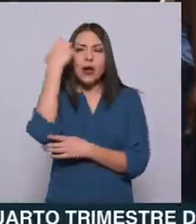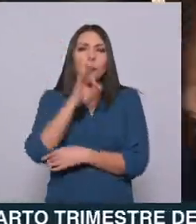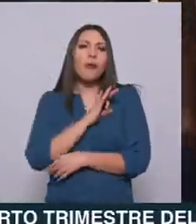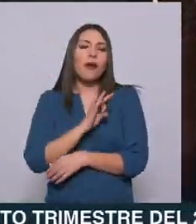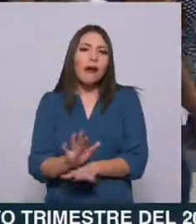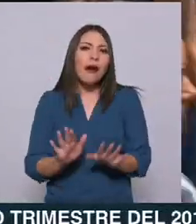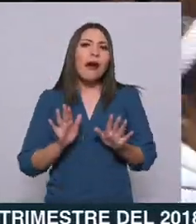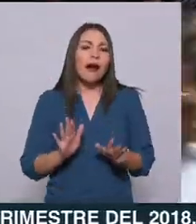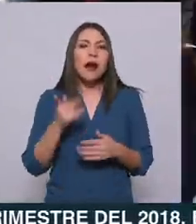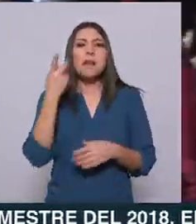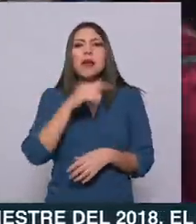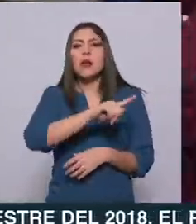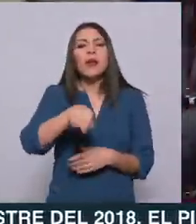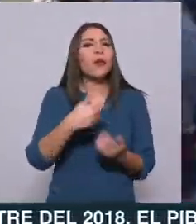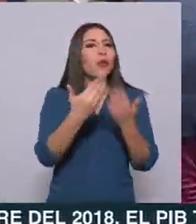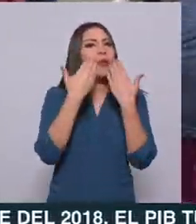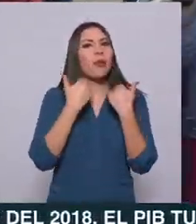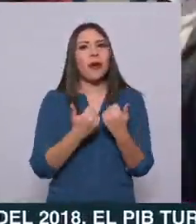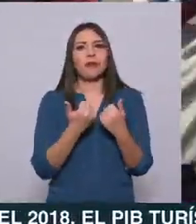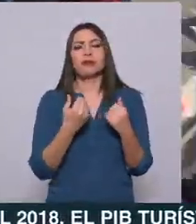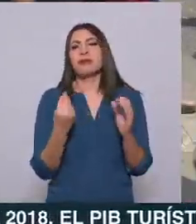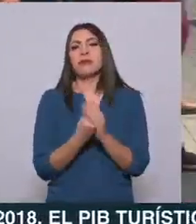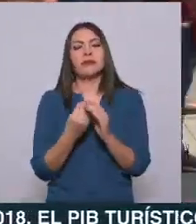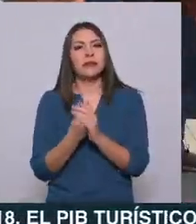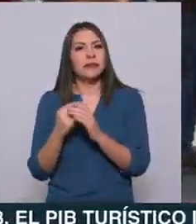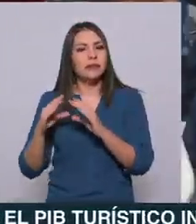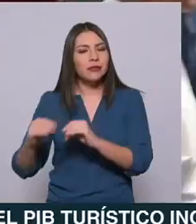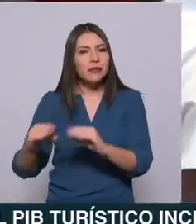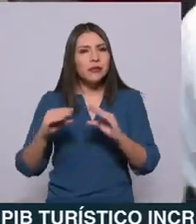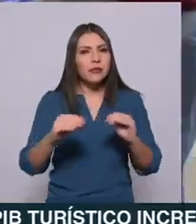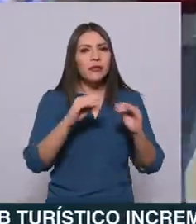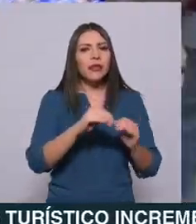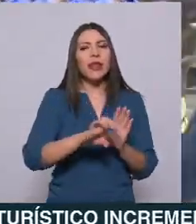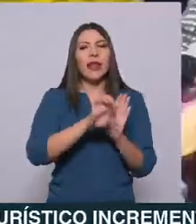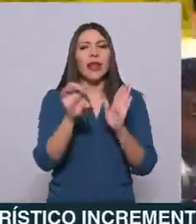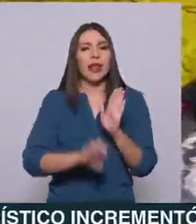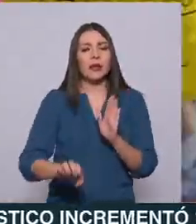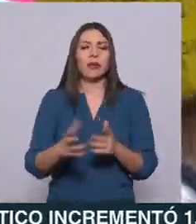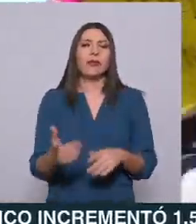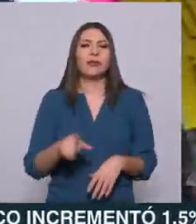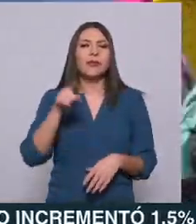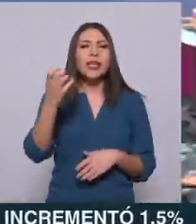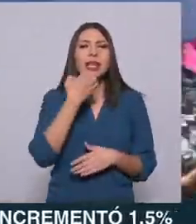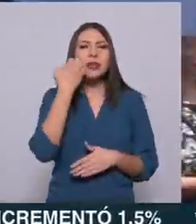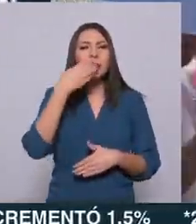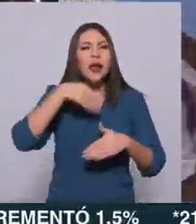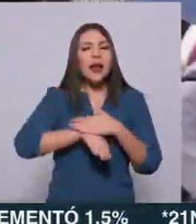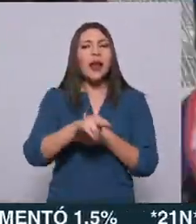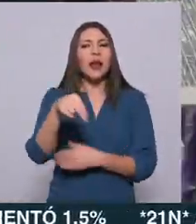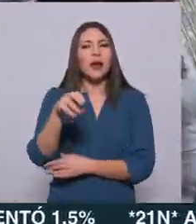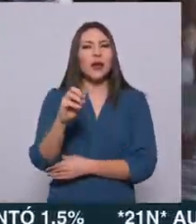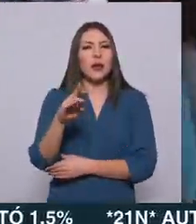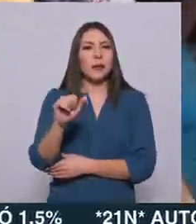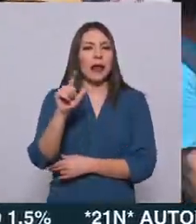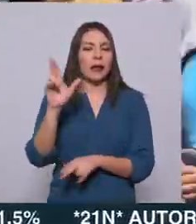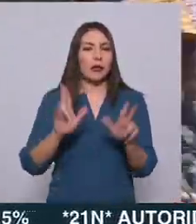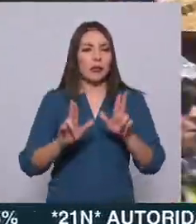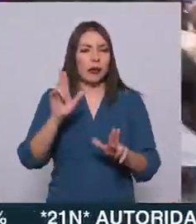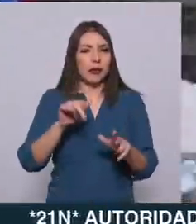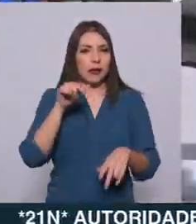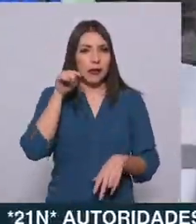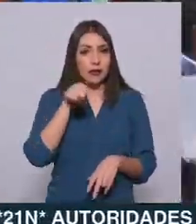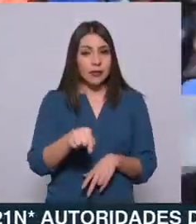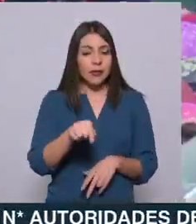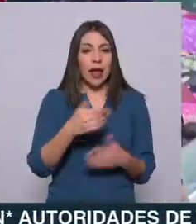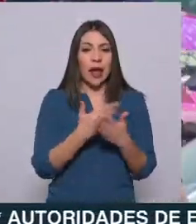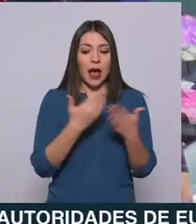un reforzamiento, por ejemplo, en la escuela normal. Esta reforma quiere